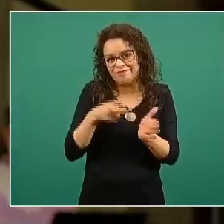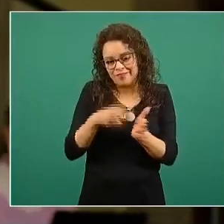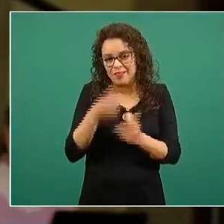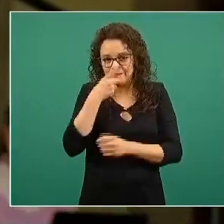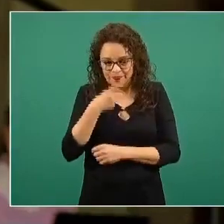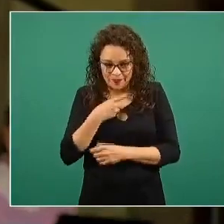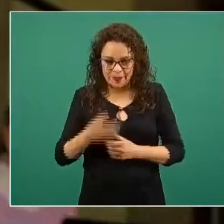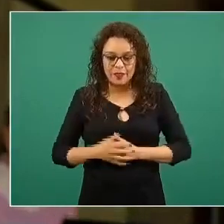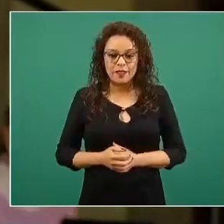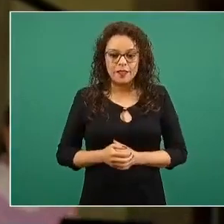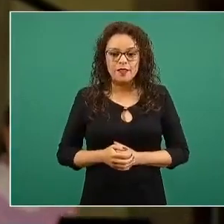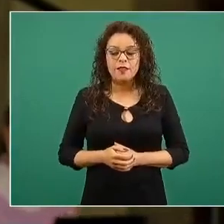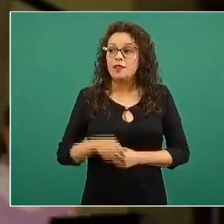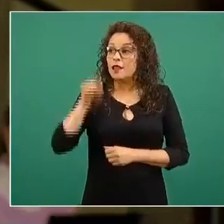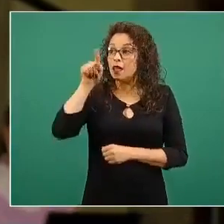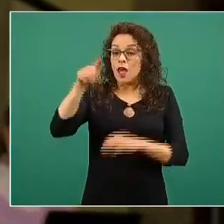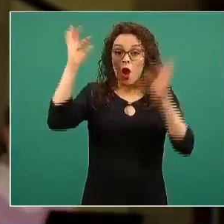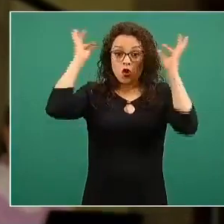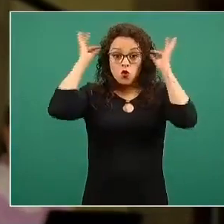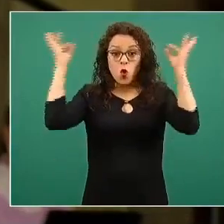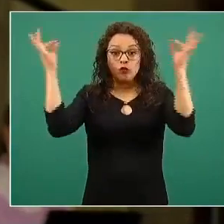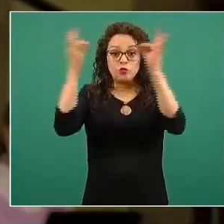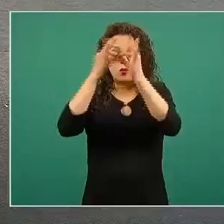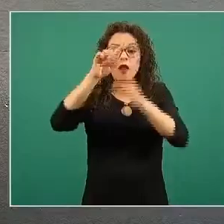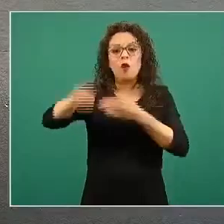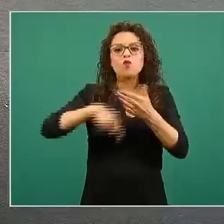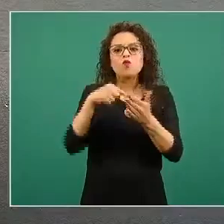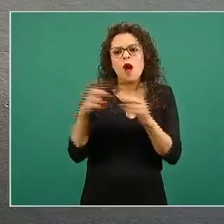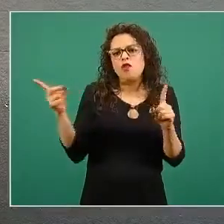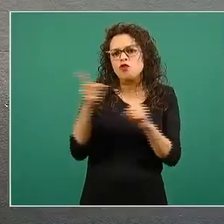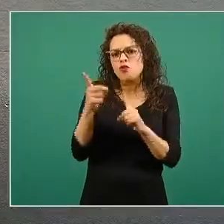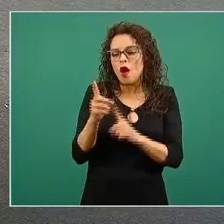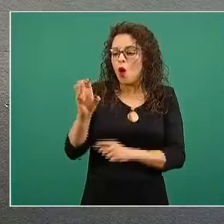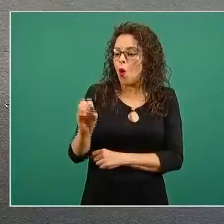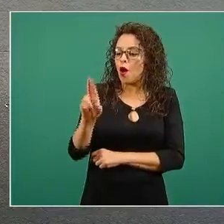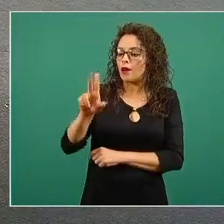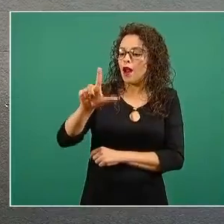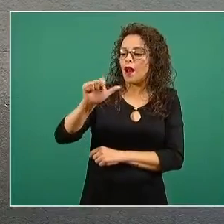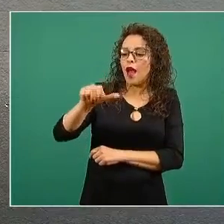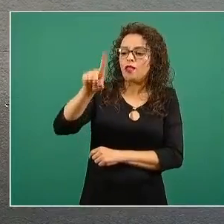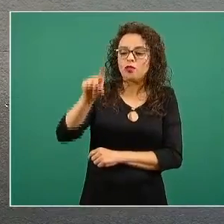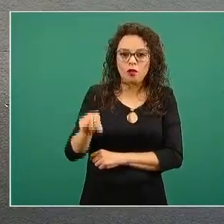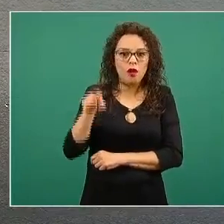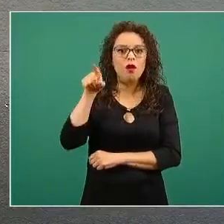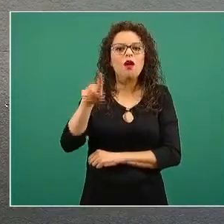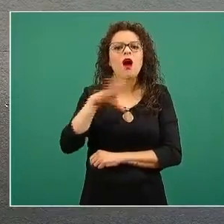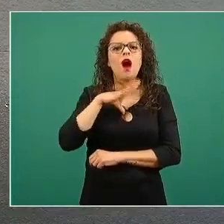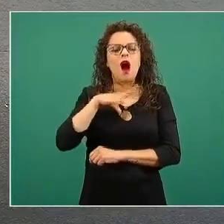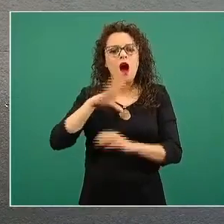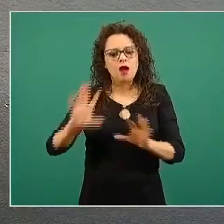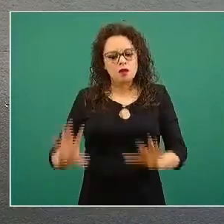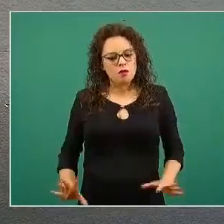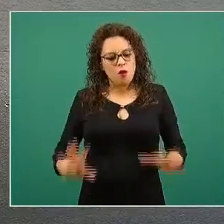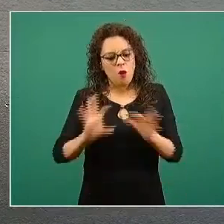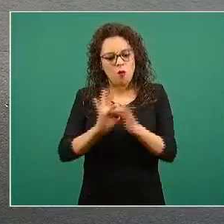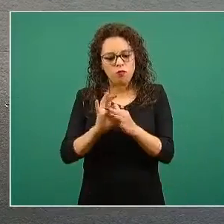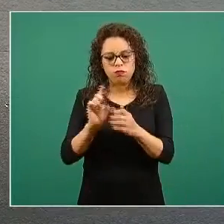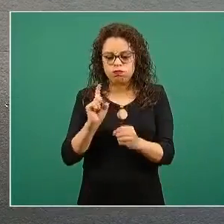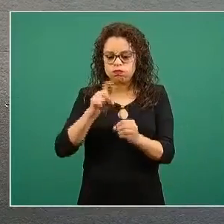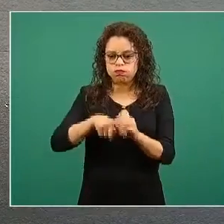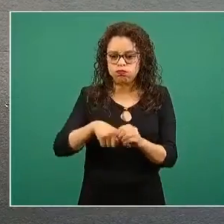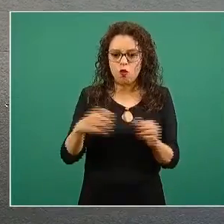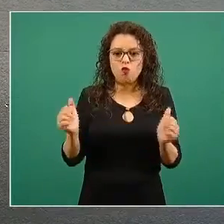el consulado en Orlando hizo una alianza con